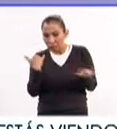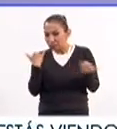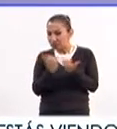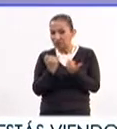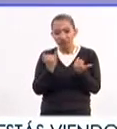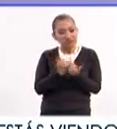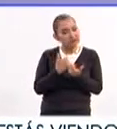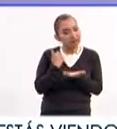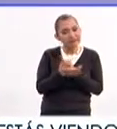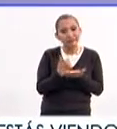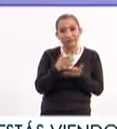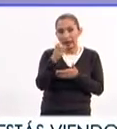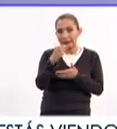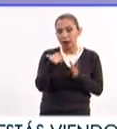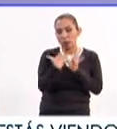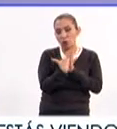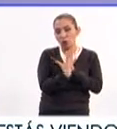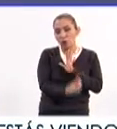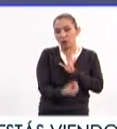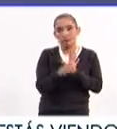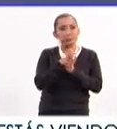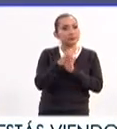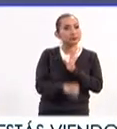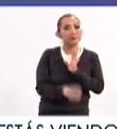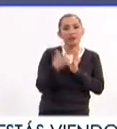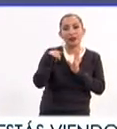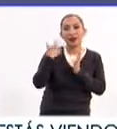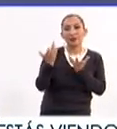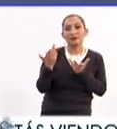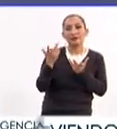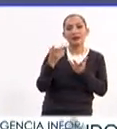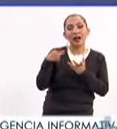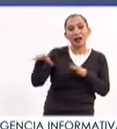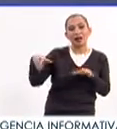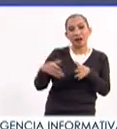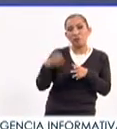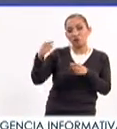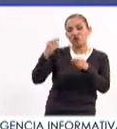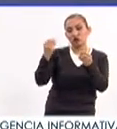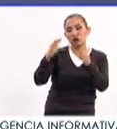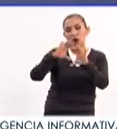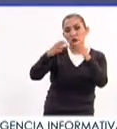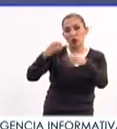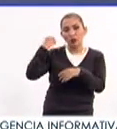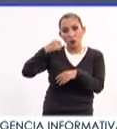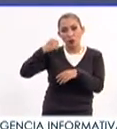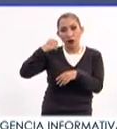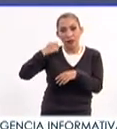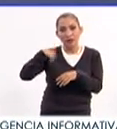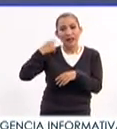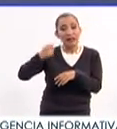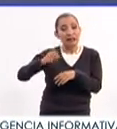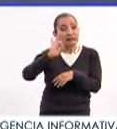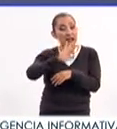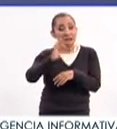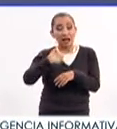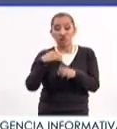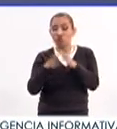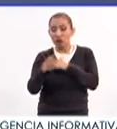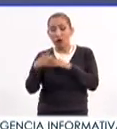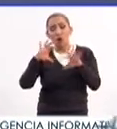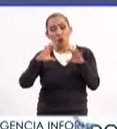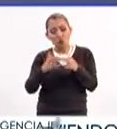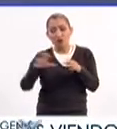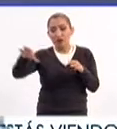pasaron. Es reflejo, por ejemplo, del tequio, que se da en muchas comunidades de Oaxaca, que es que sin haber migrado en las